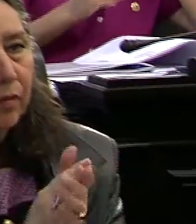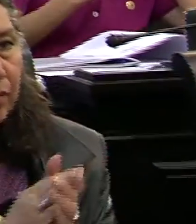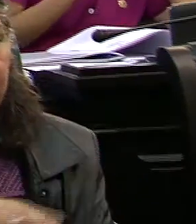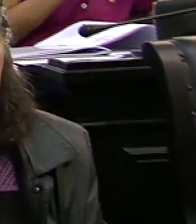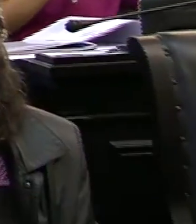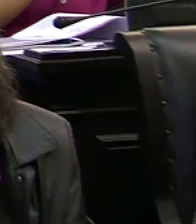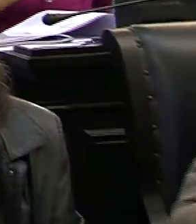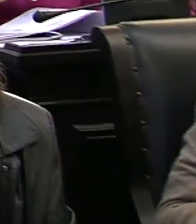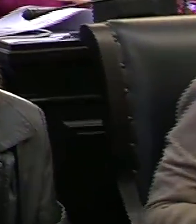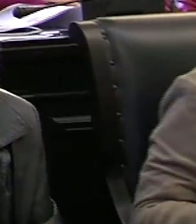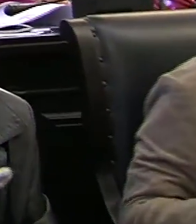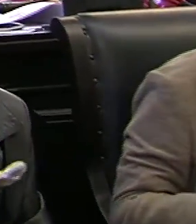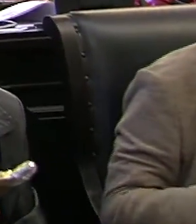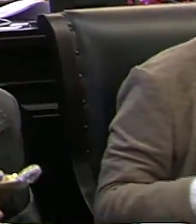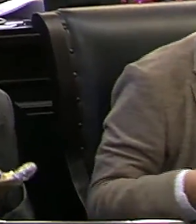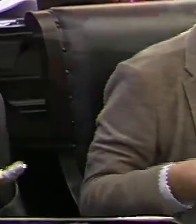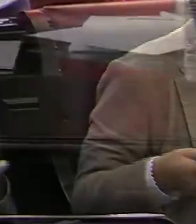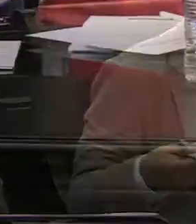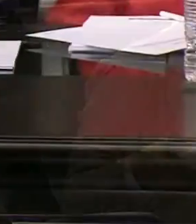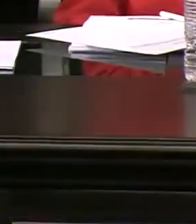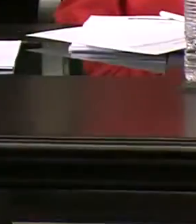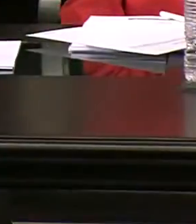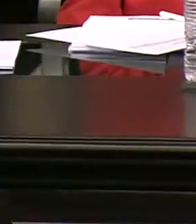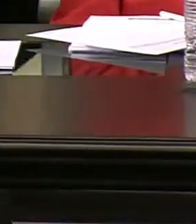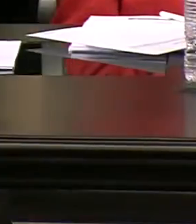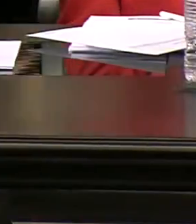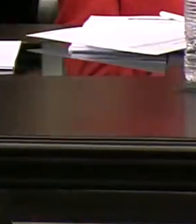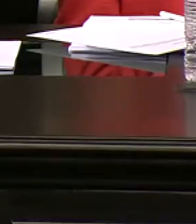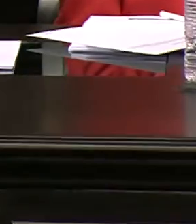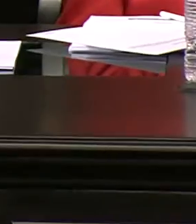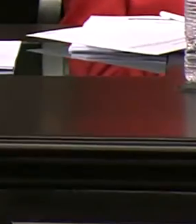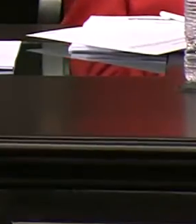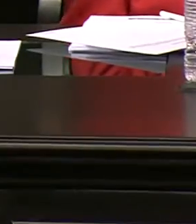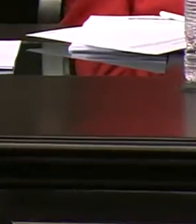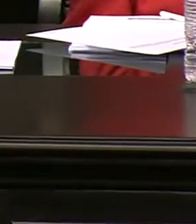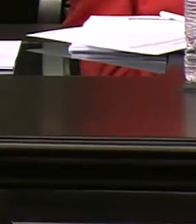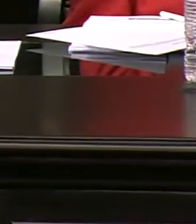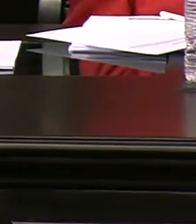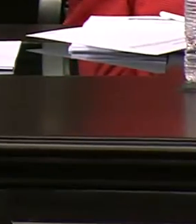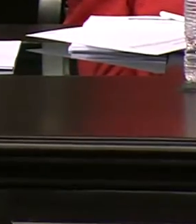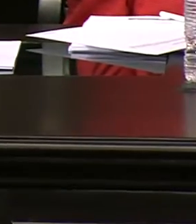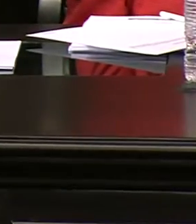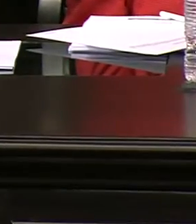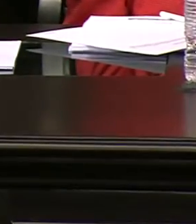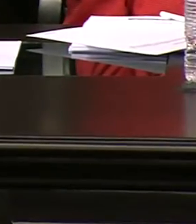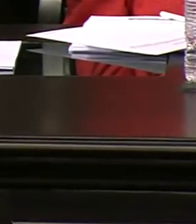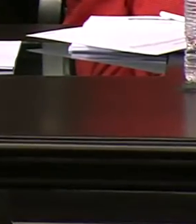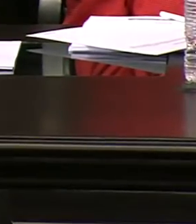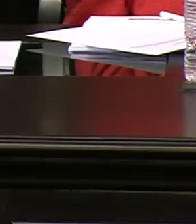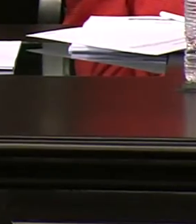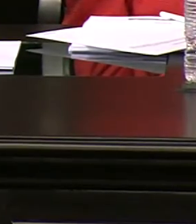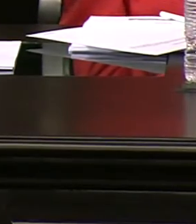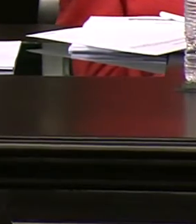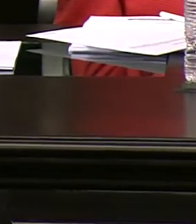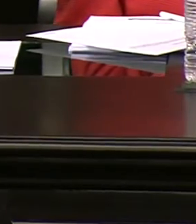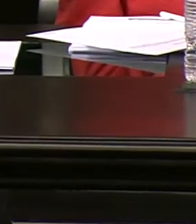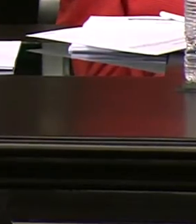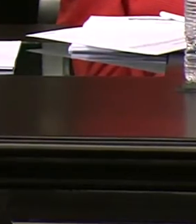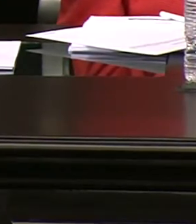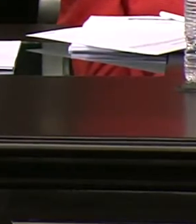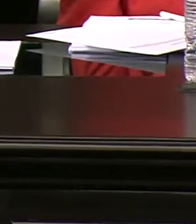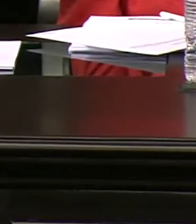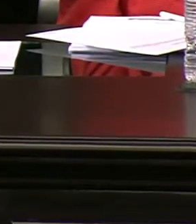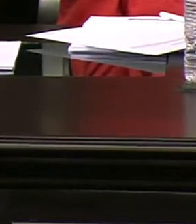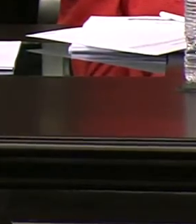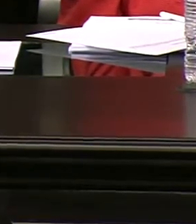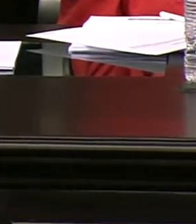Se turna a la Comisión de Principios Generales lo referente a las reformas del artículo 3º, a la Comisión